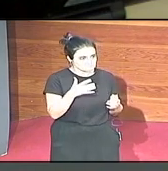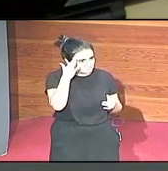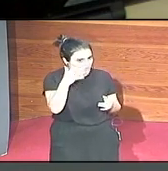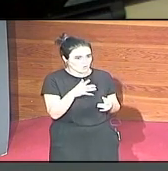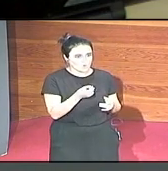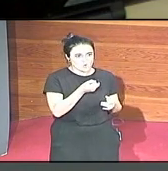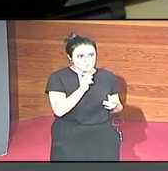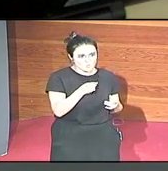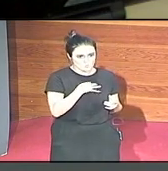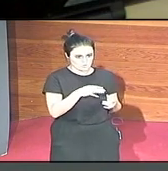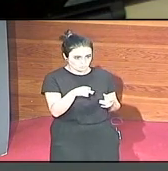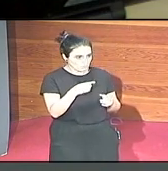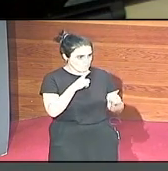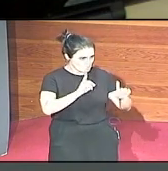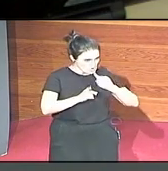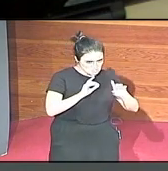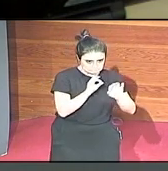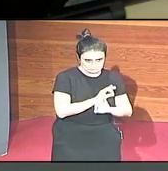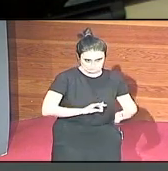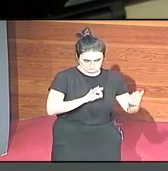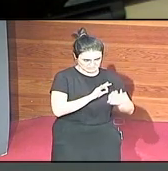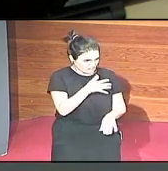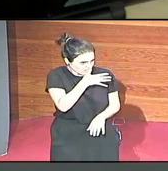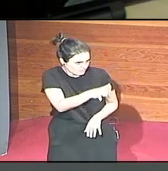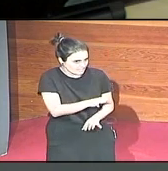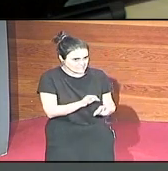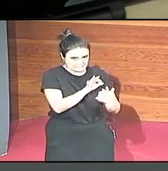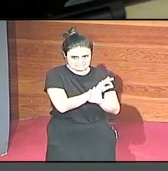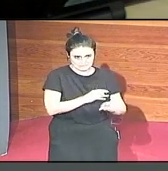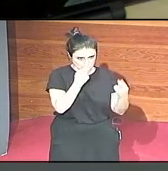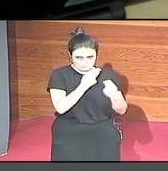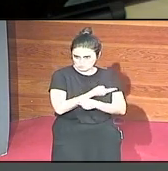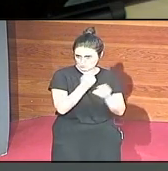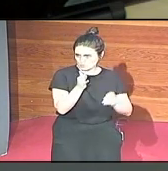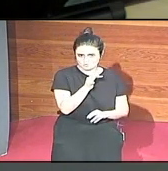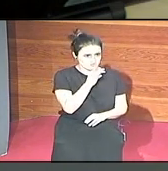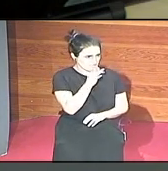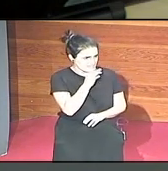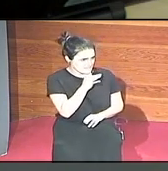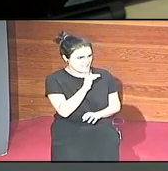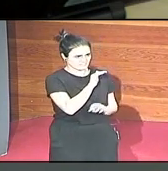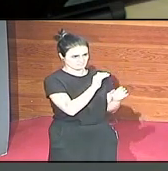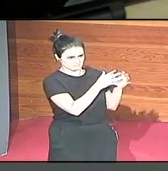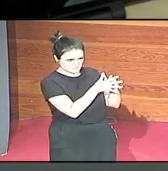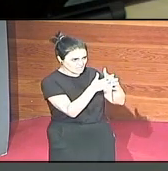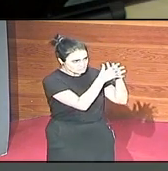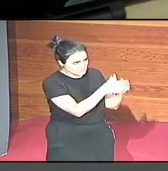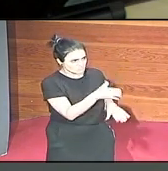no ha protestado, no ha dicho, no ha denunciado abiertamente a James Baker y a los Estados Unidos